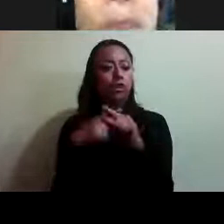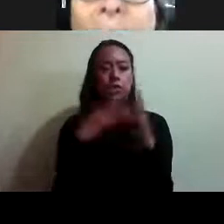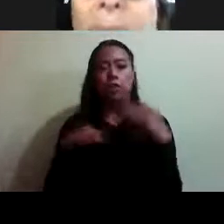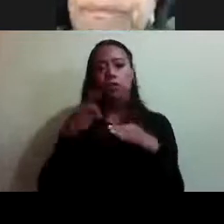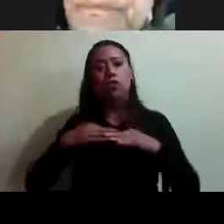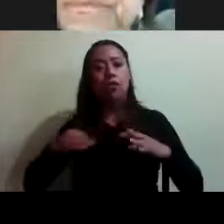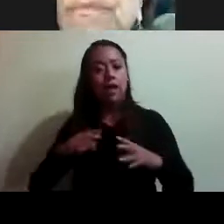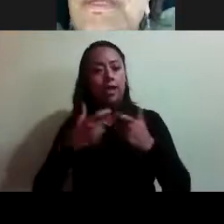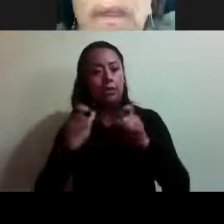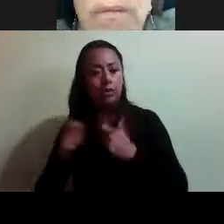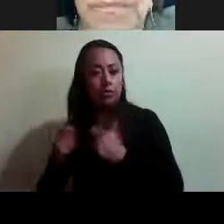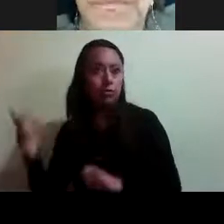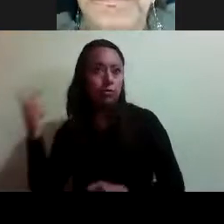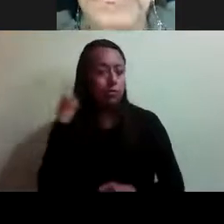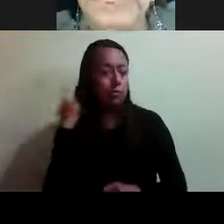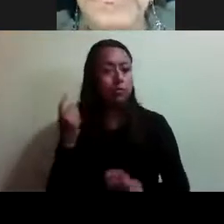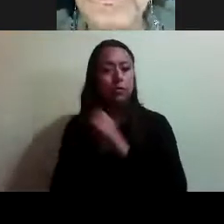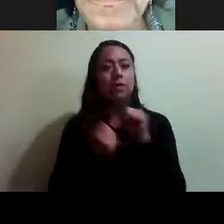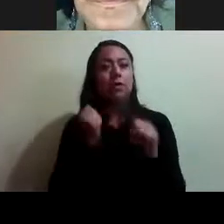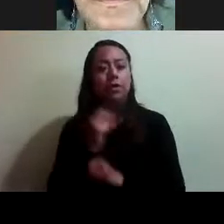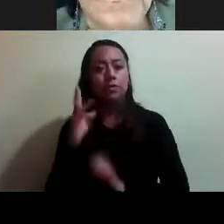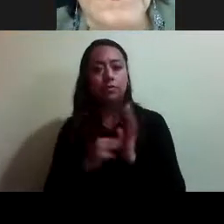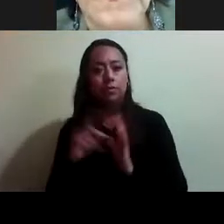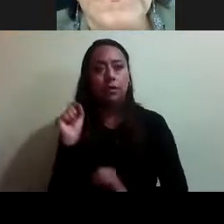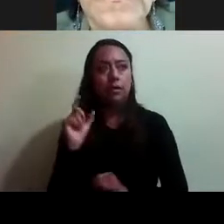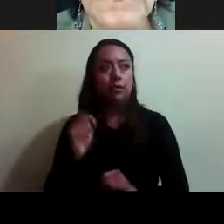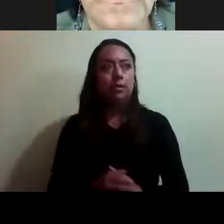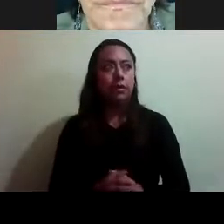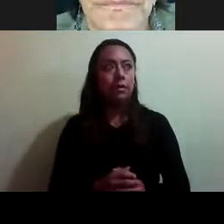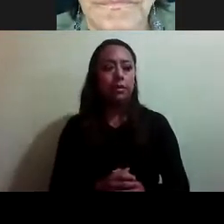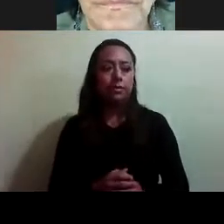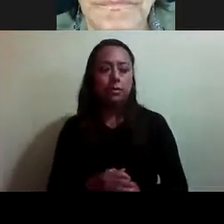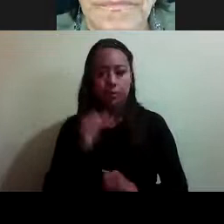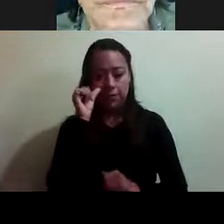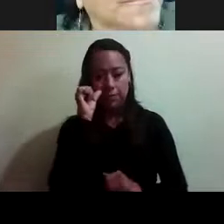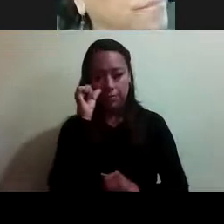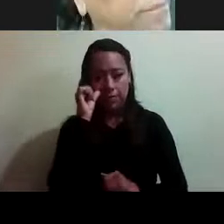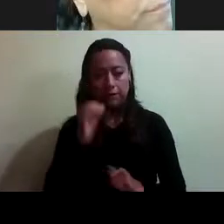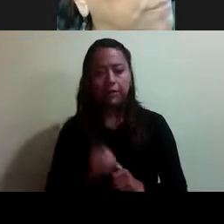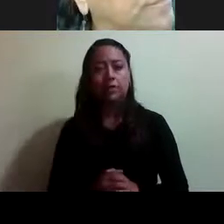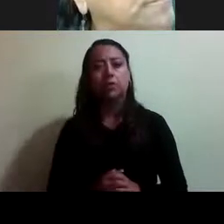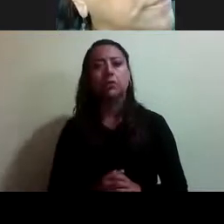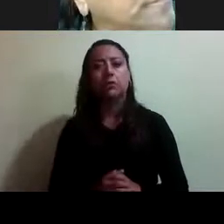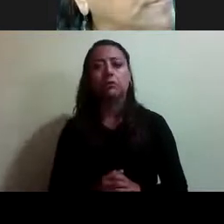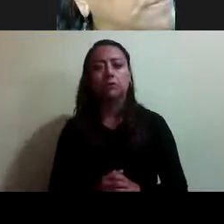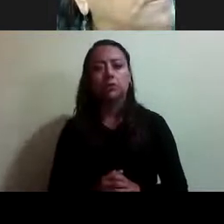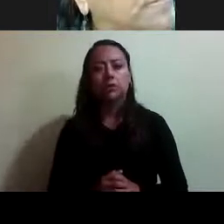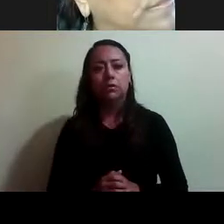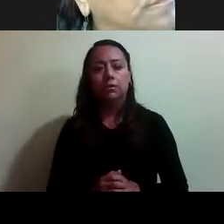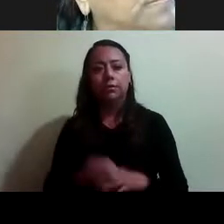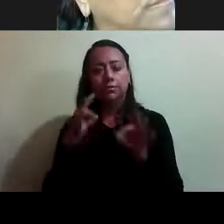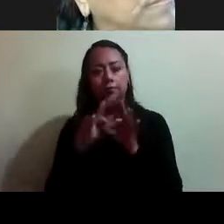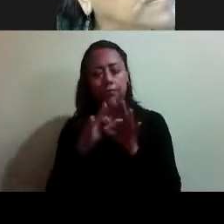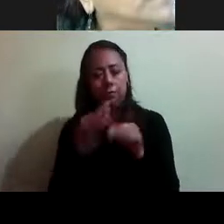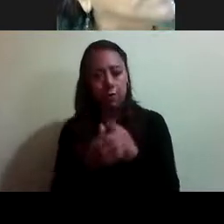En el año 2020 generamos esa misma posibilidad. en términos reales. Volvimos a